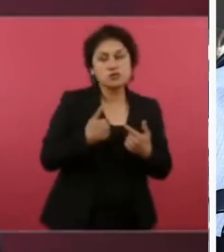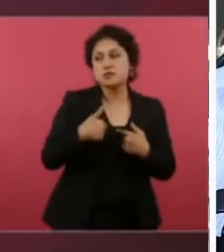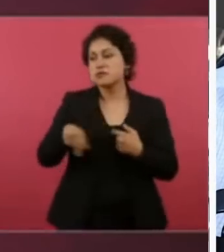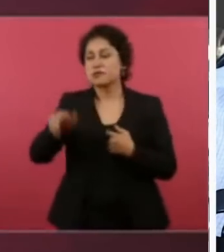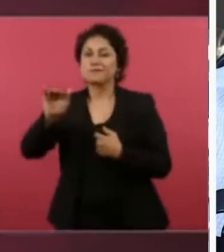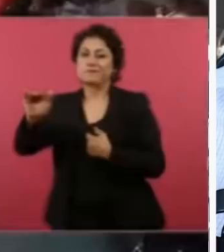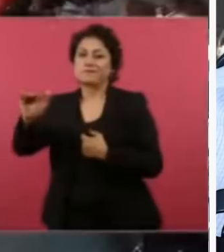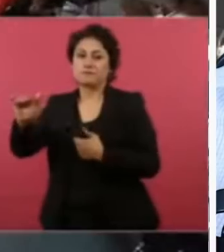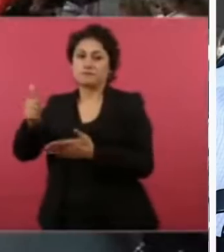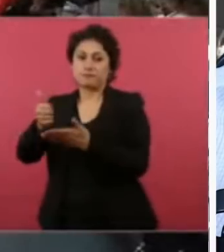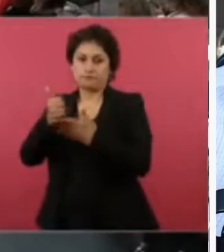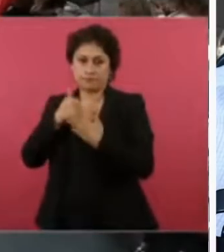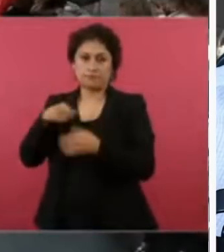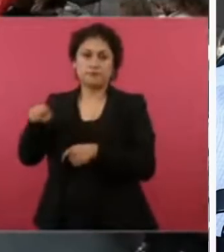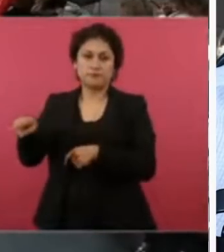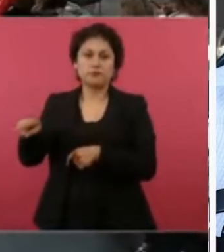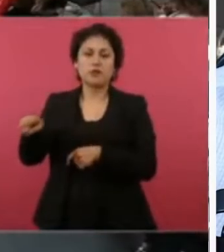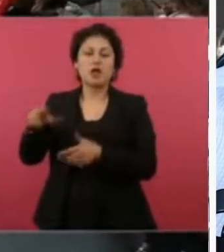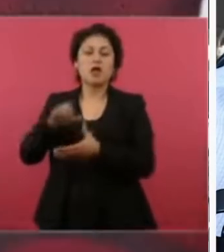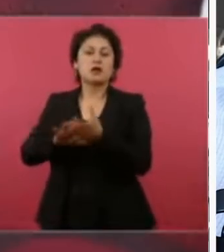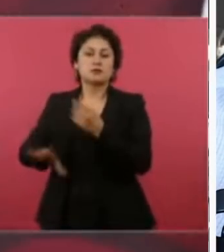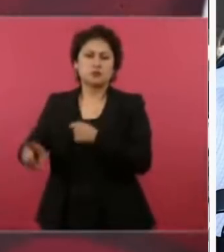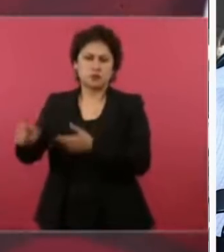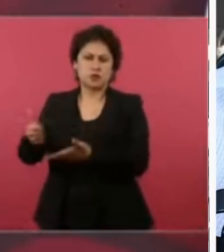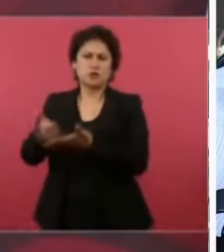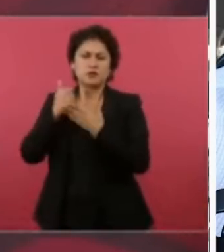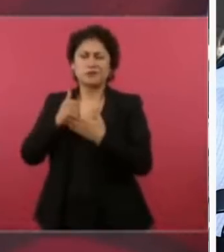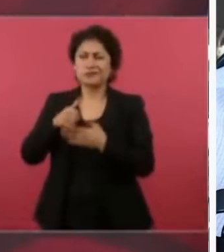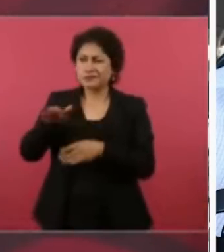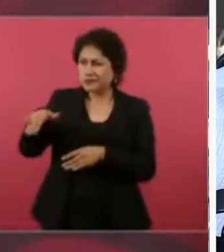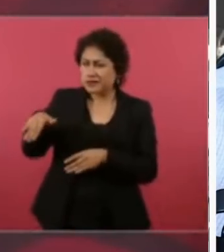Entonces le pedí a Beatriz que me ayudara. Le dije,